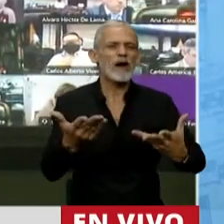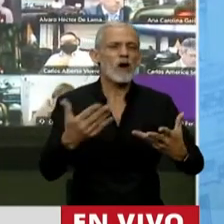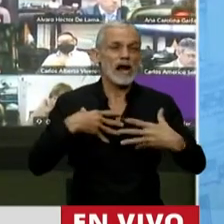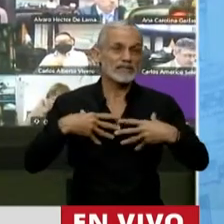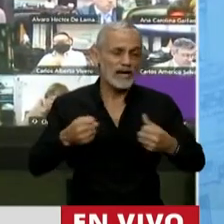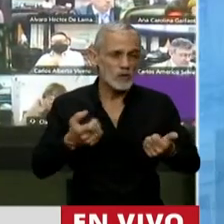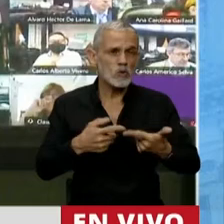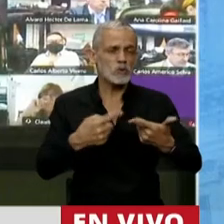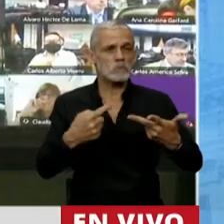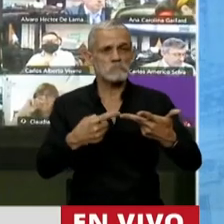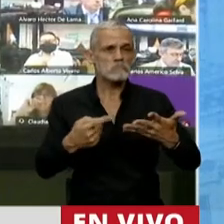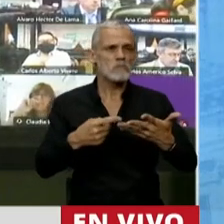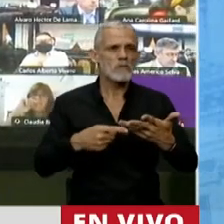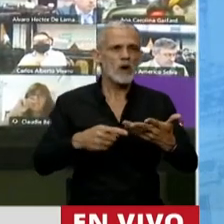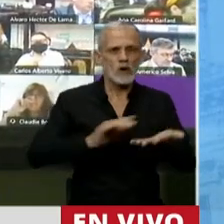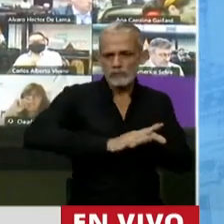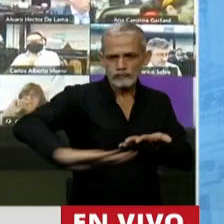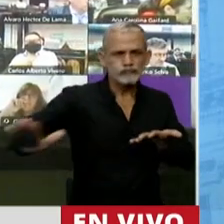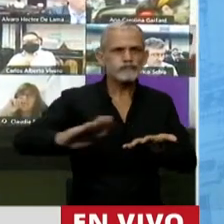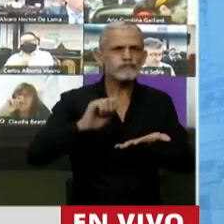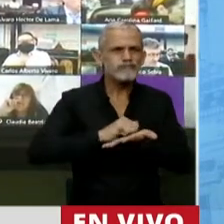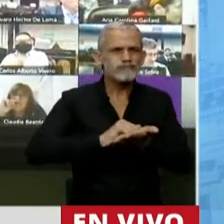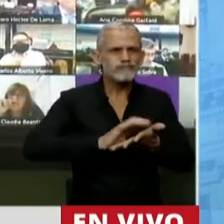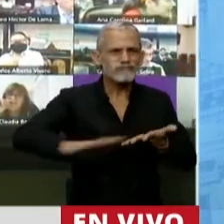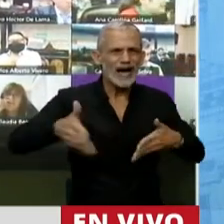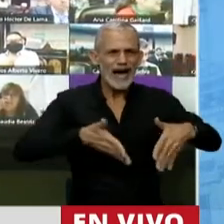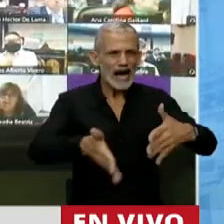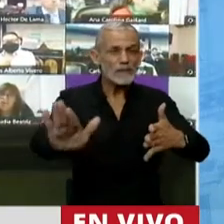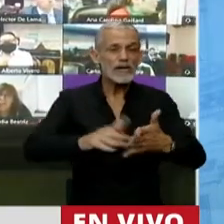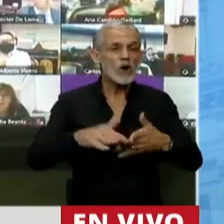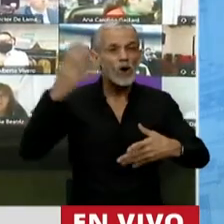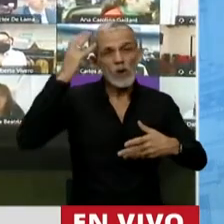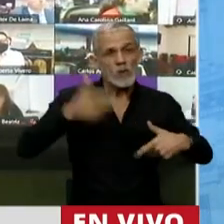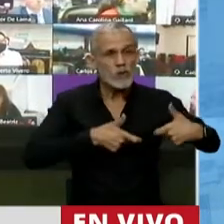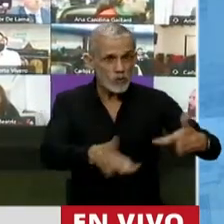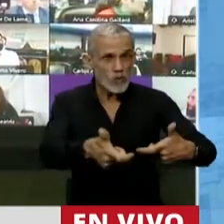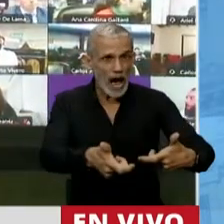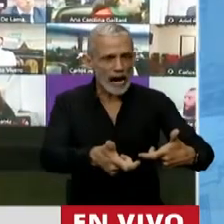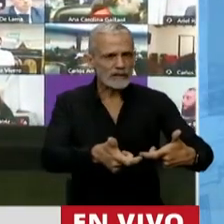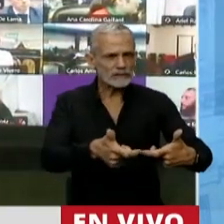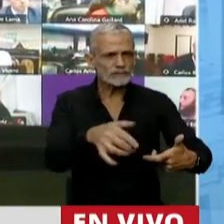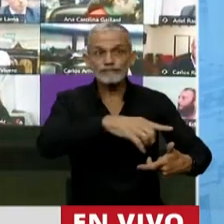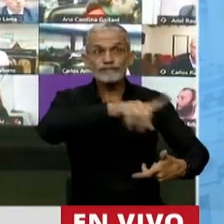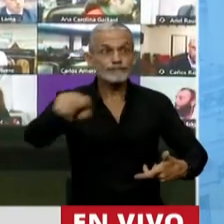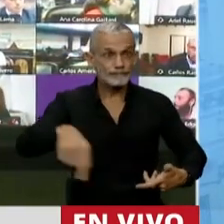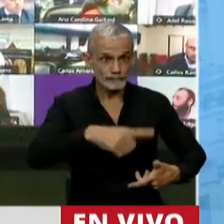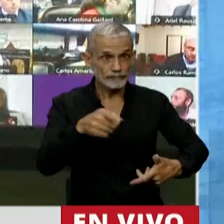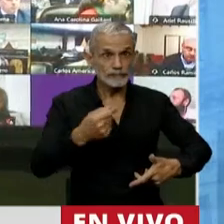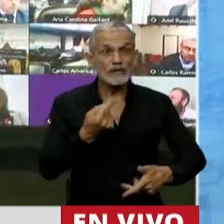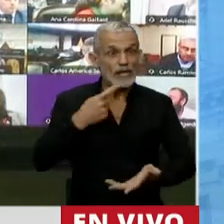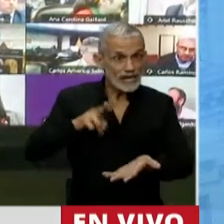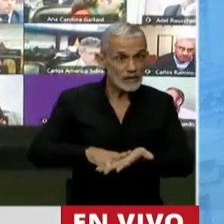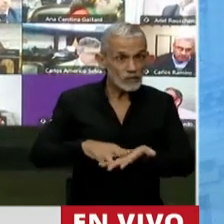para mejorar la salud, por pavimento, por cloacas. Ellos también tienen que decirle a los argentinos que con este